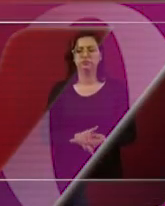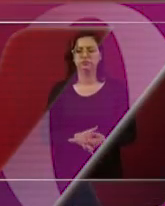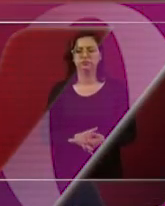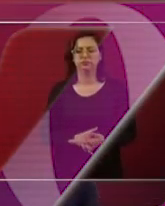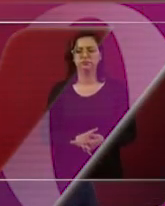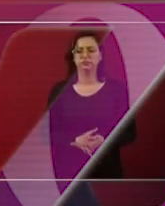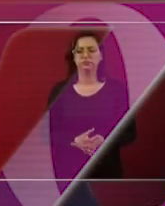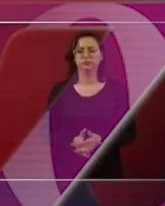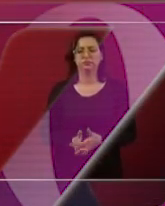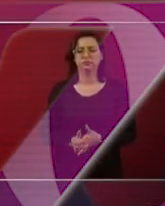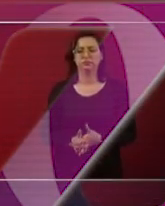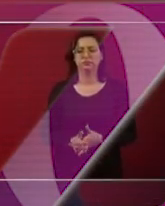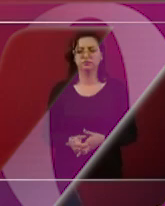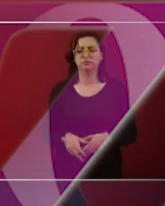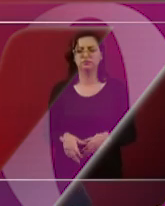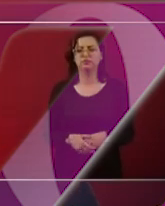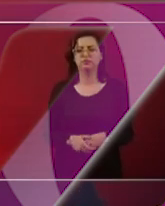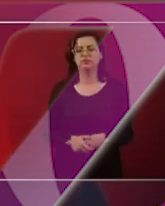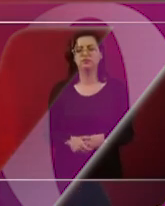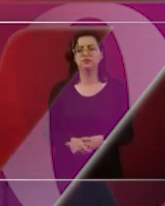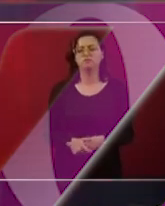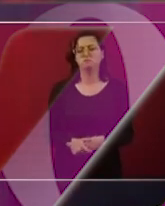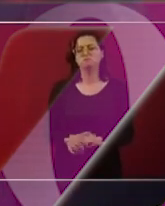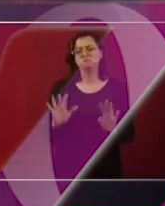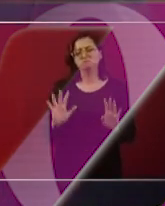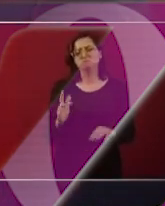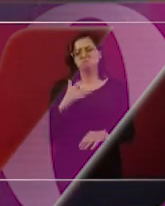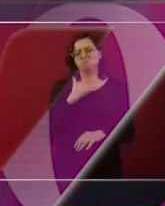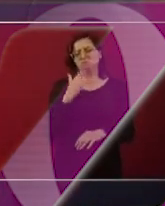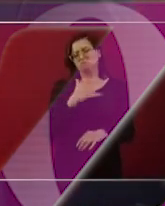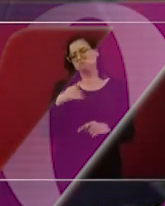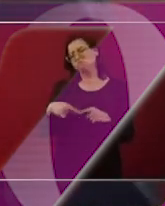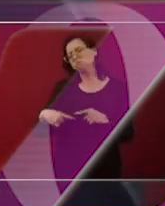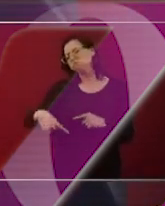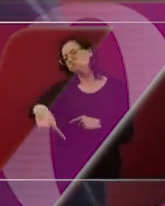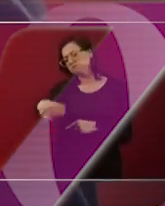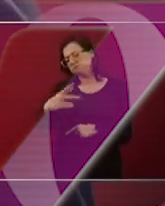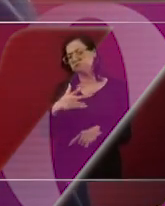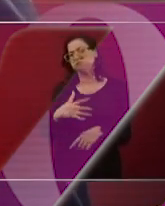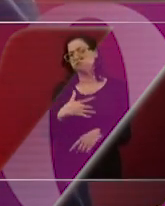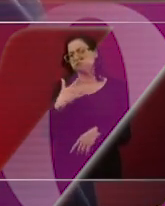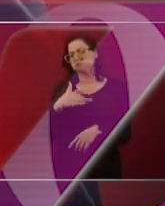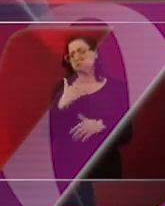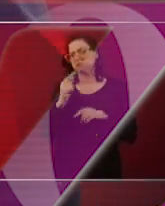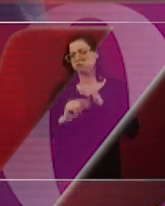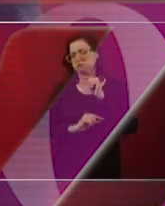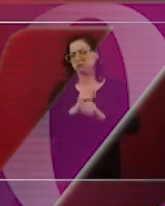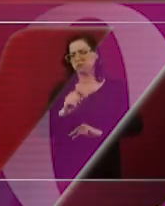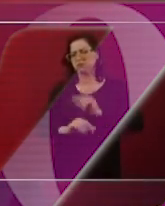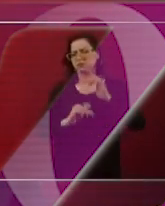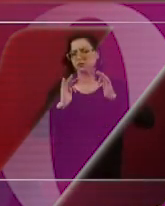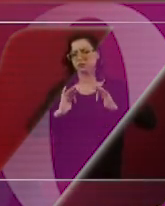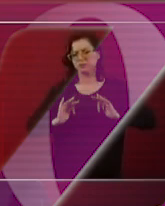estoy seguro que esto se va a normalizar, se va a estabilizar.